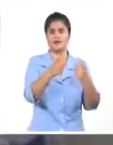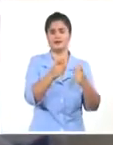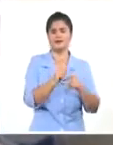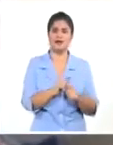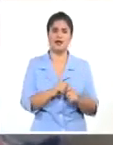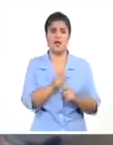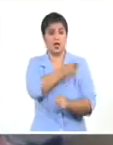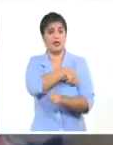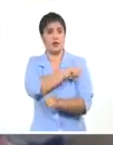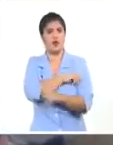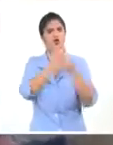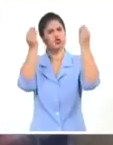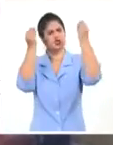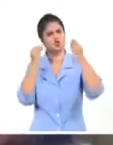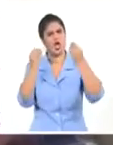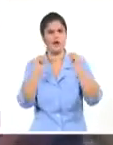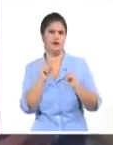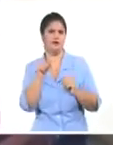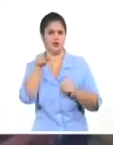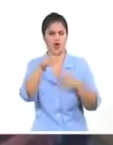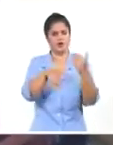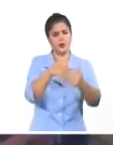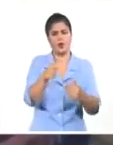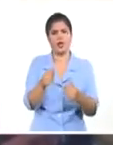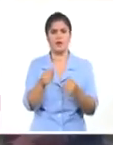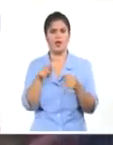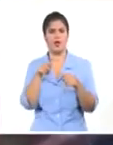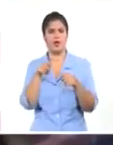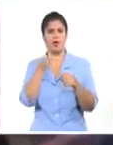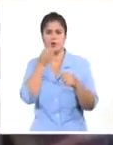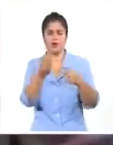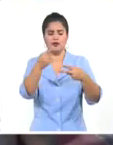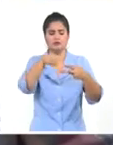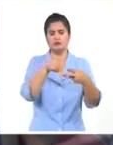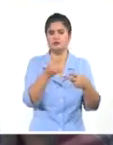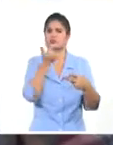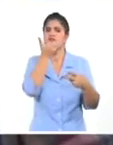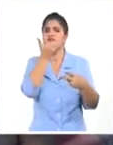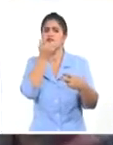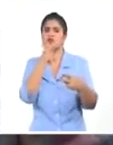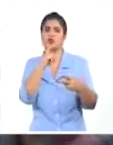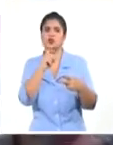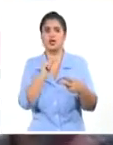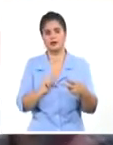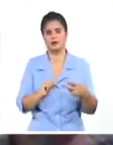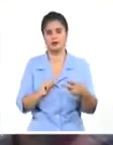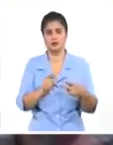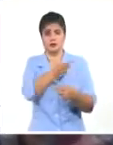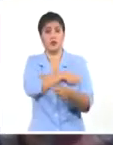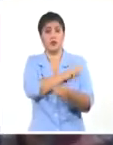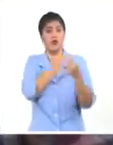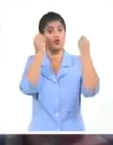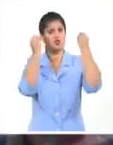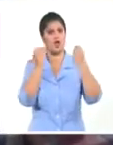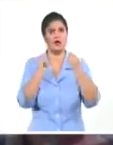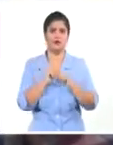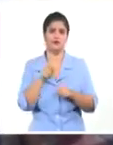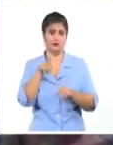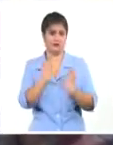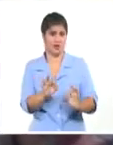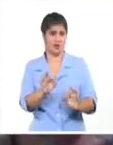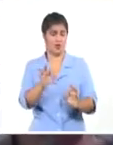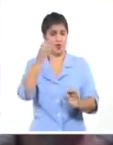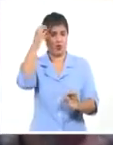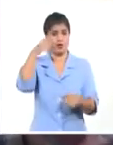produciendo bien en otro lugar, y está produciendo, y él es parte de esa cadena productiva, hasta los presupuestados. Vaya, lo estamos hablando de